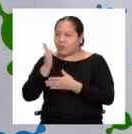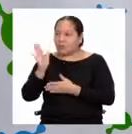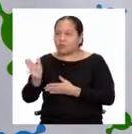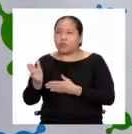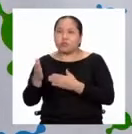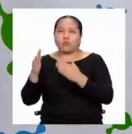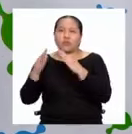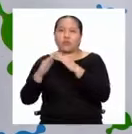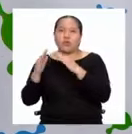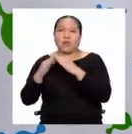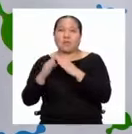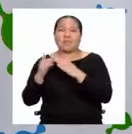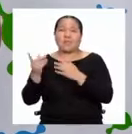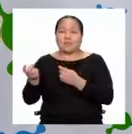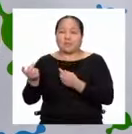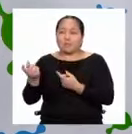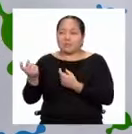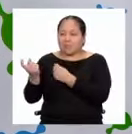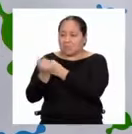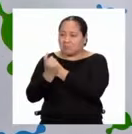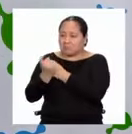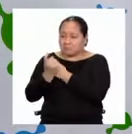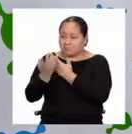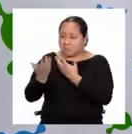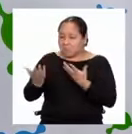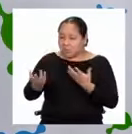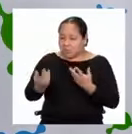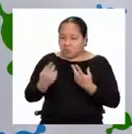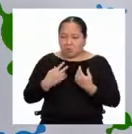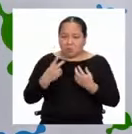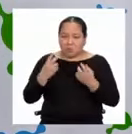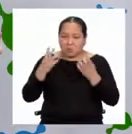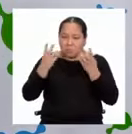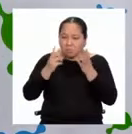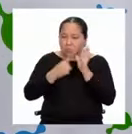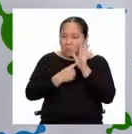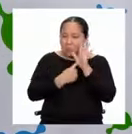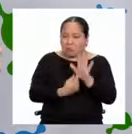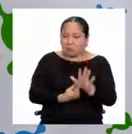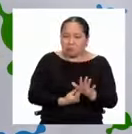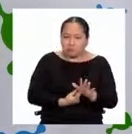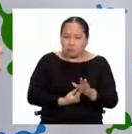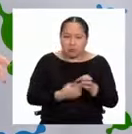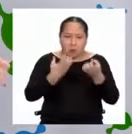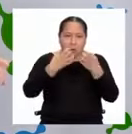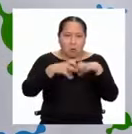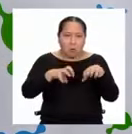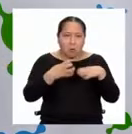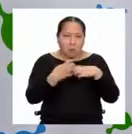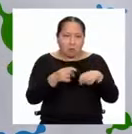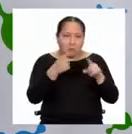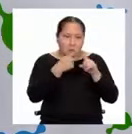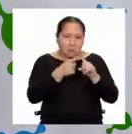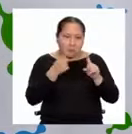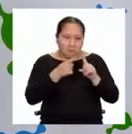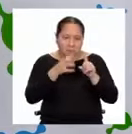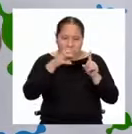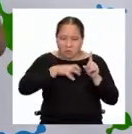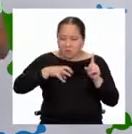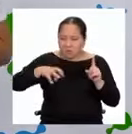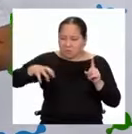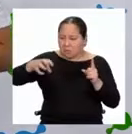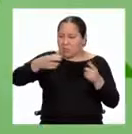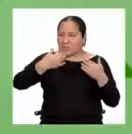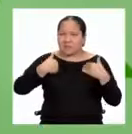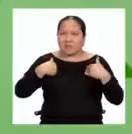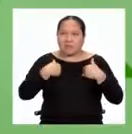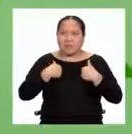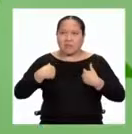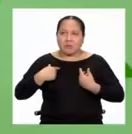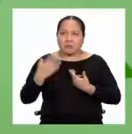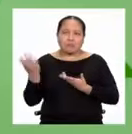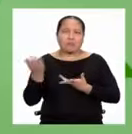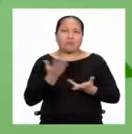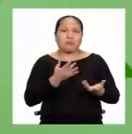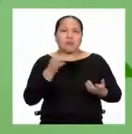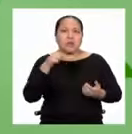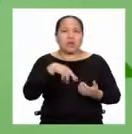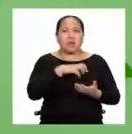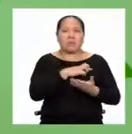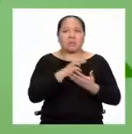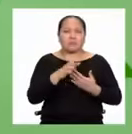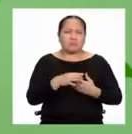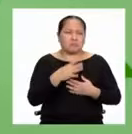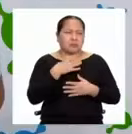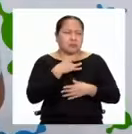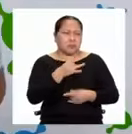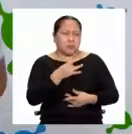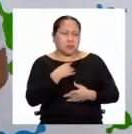de huevos de animales de distintas especies y me pareció loquísimo, así que traje uno al programa. Ah, bueno, me parece muy interesante